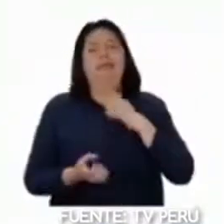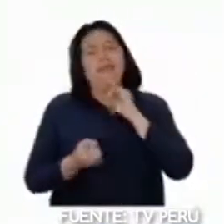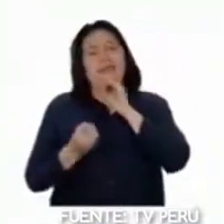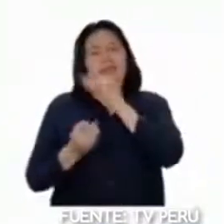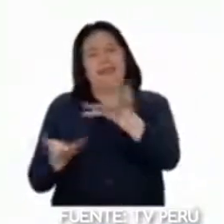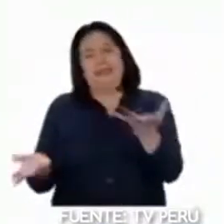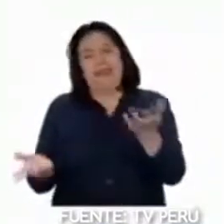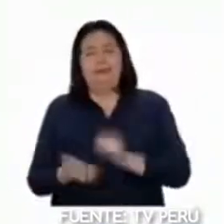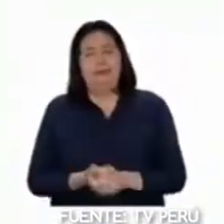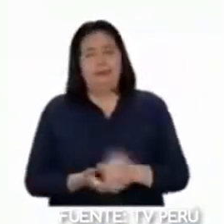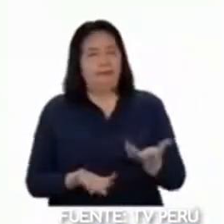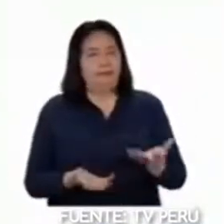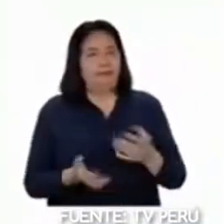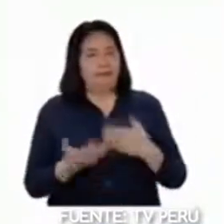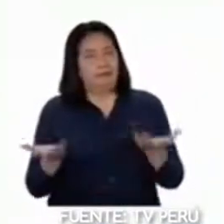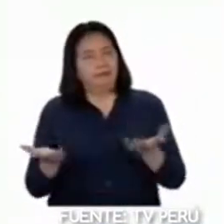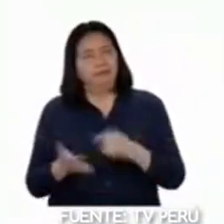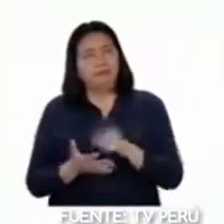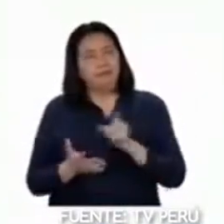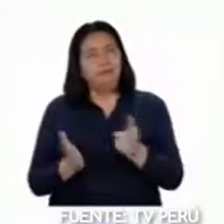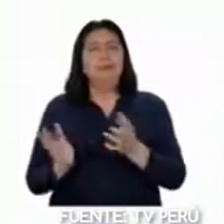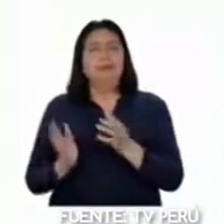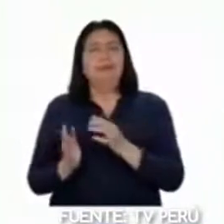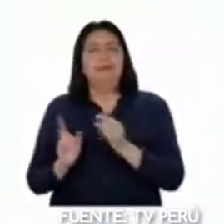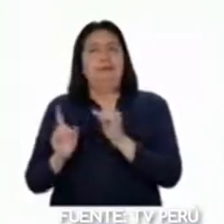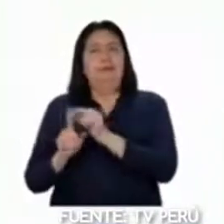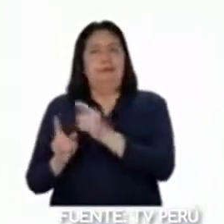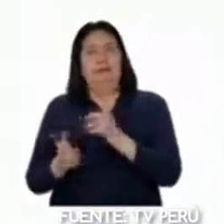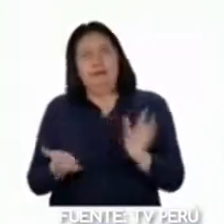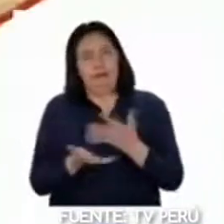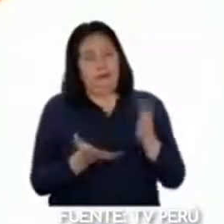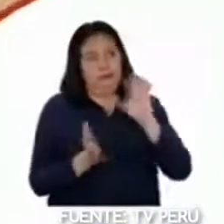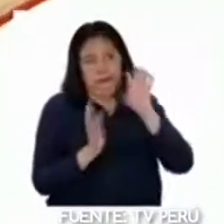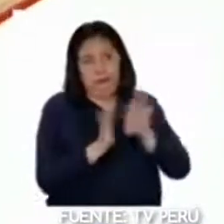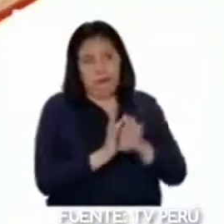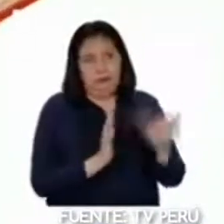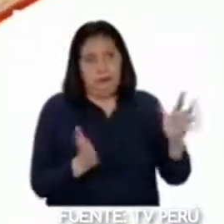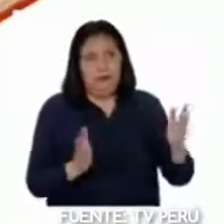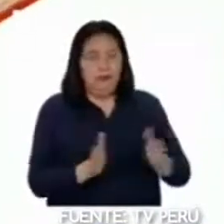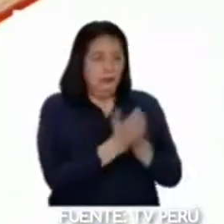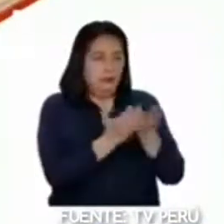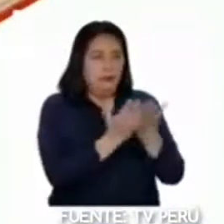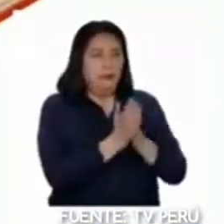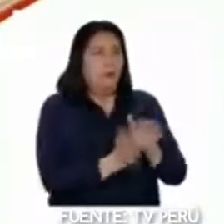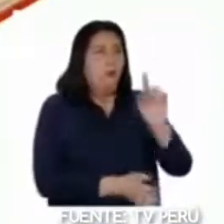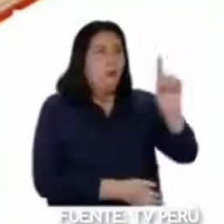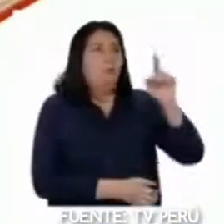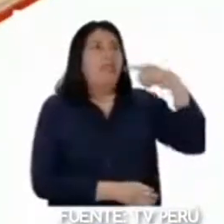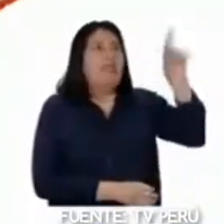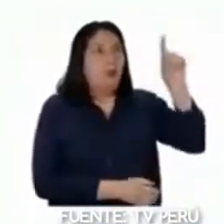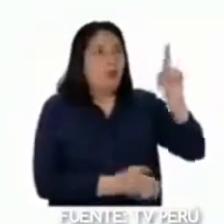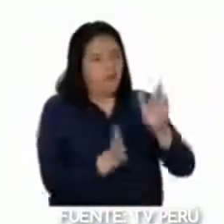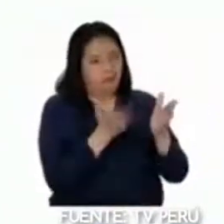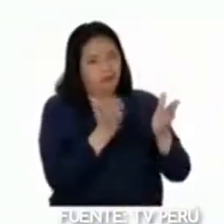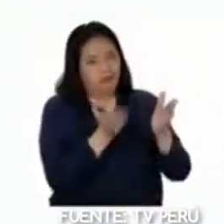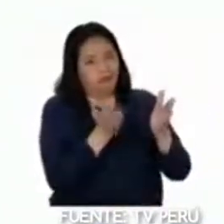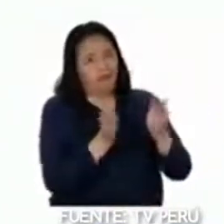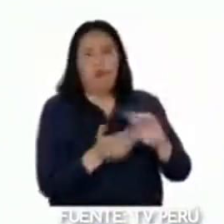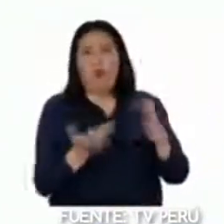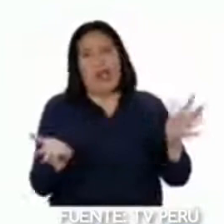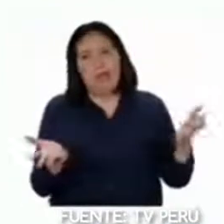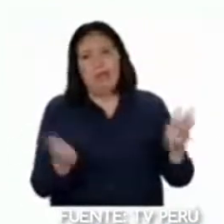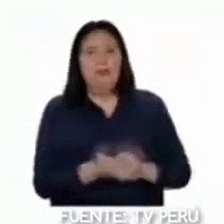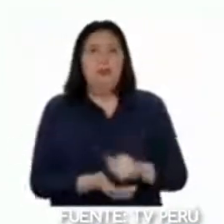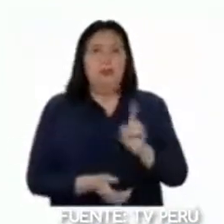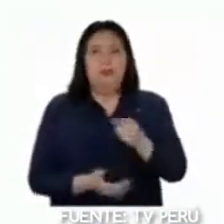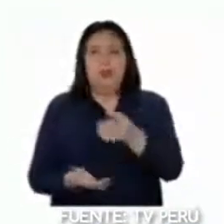una cantidad, por lo menos no de forma literal. No hay, por ejemplo, libros que tengan 1 millón de páginas. Tampoco